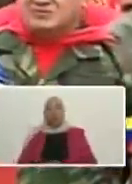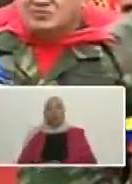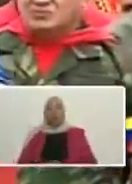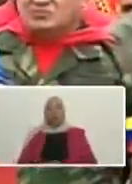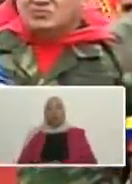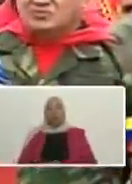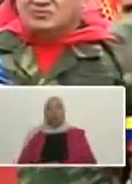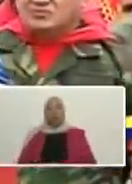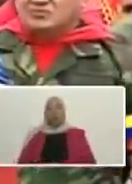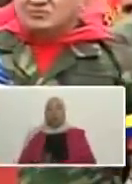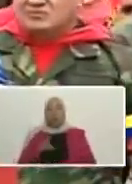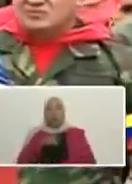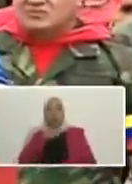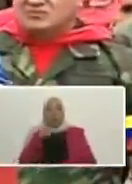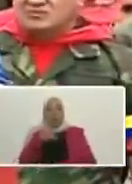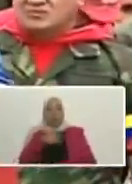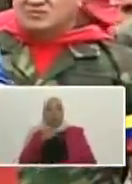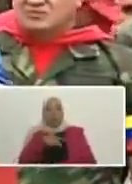Debemos sentirnos